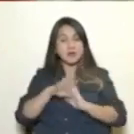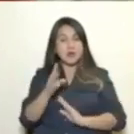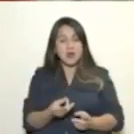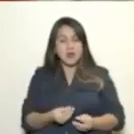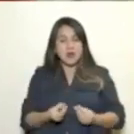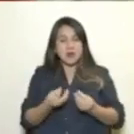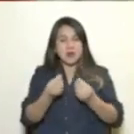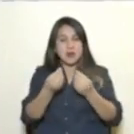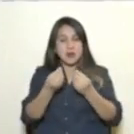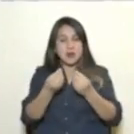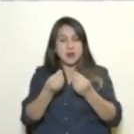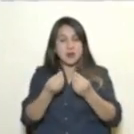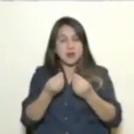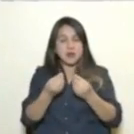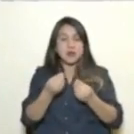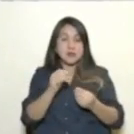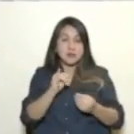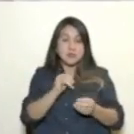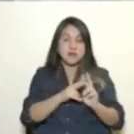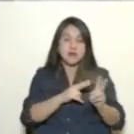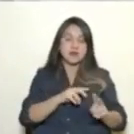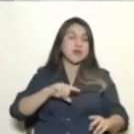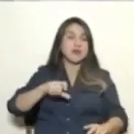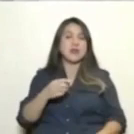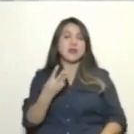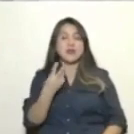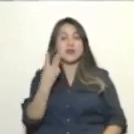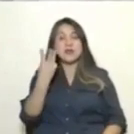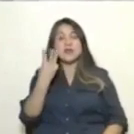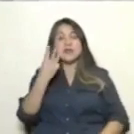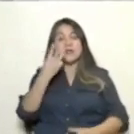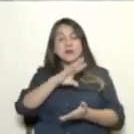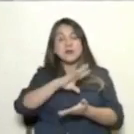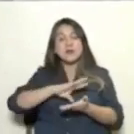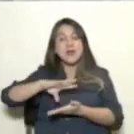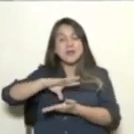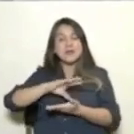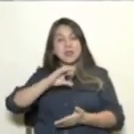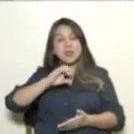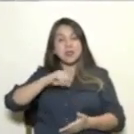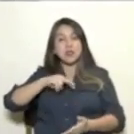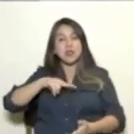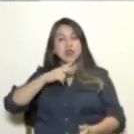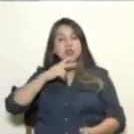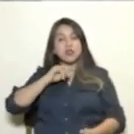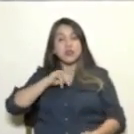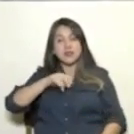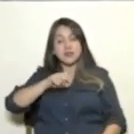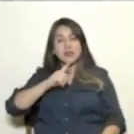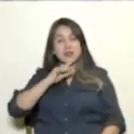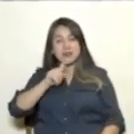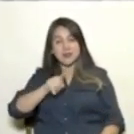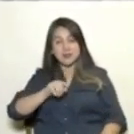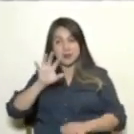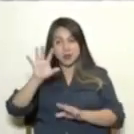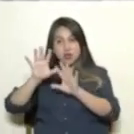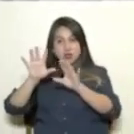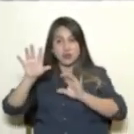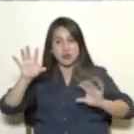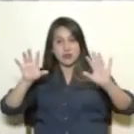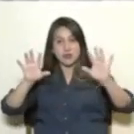multilateralidad. Va a ser un G3. Uh-huh. Van a haber tres países continentes. Uh-huh. Suponiendo que los amigos